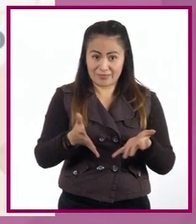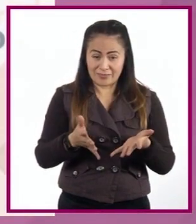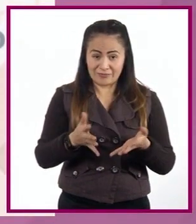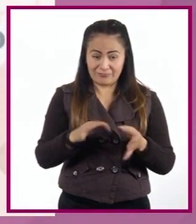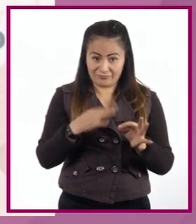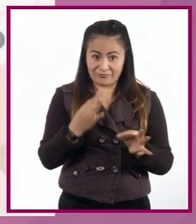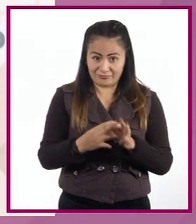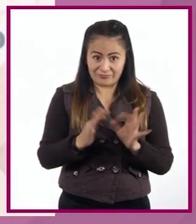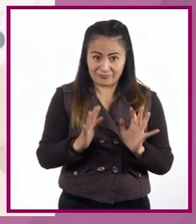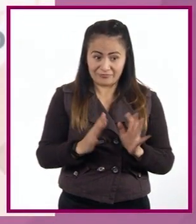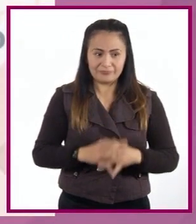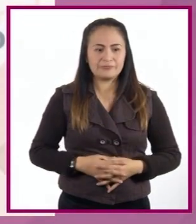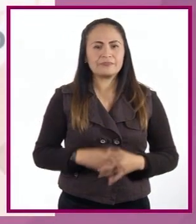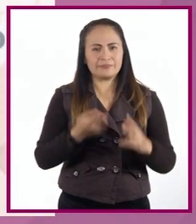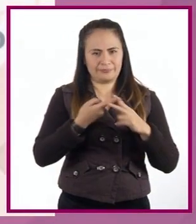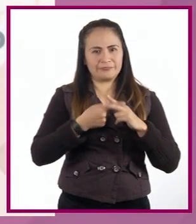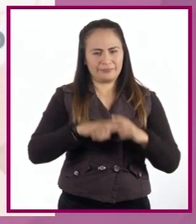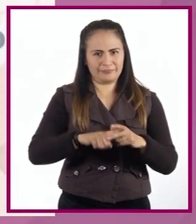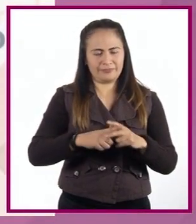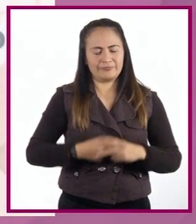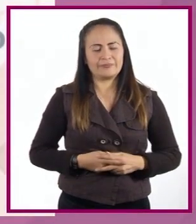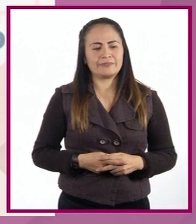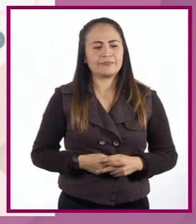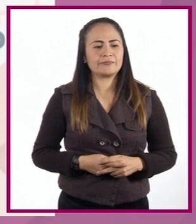listos? Empecemos.